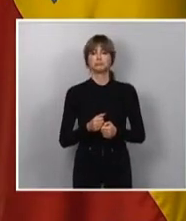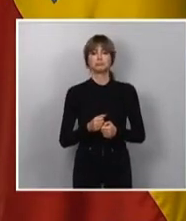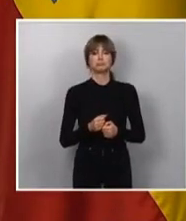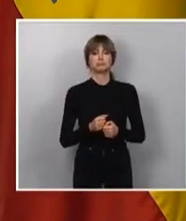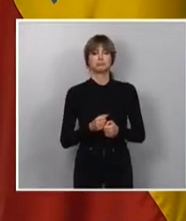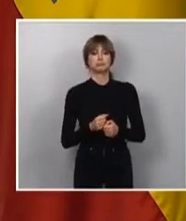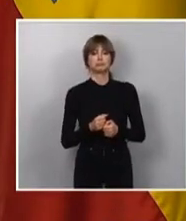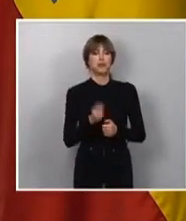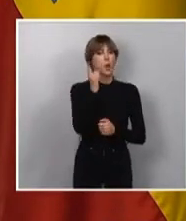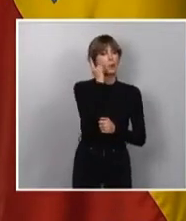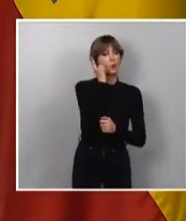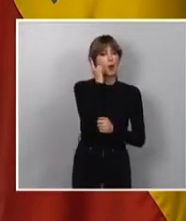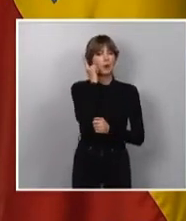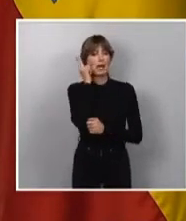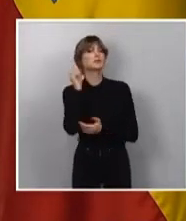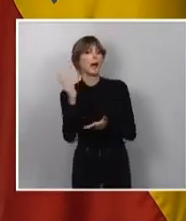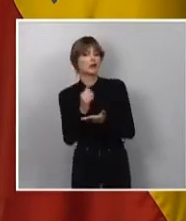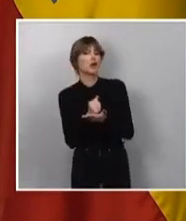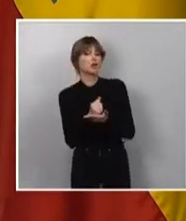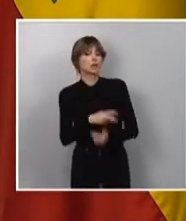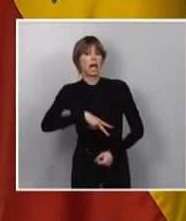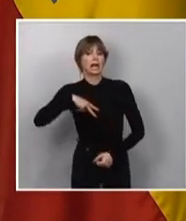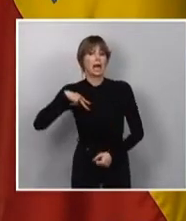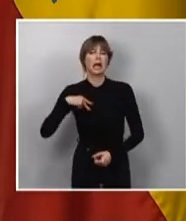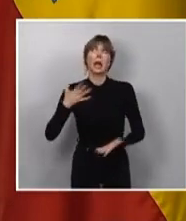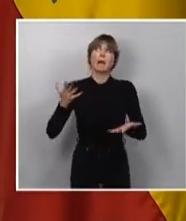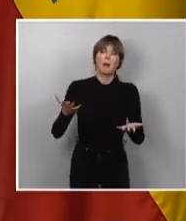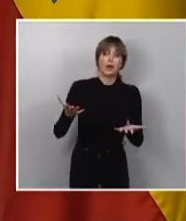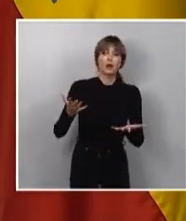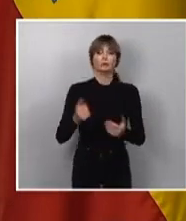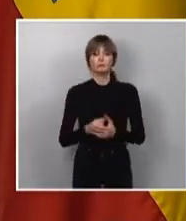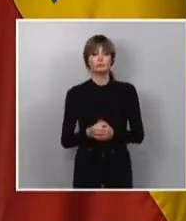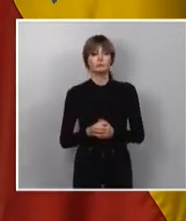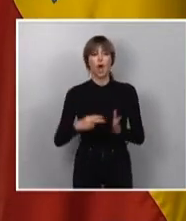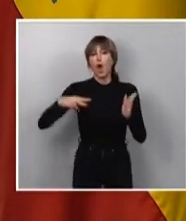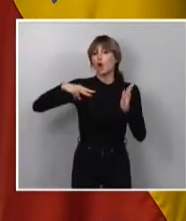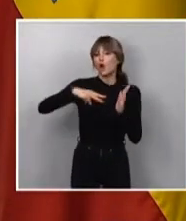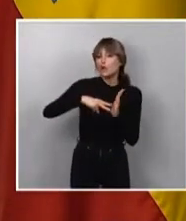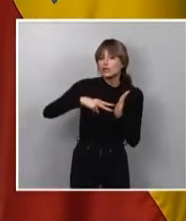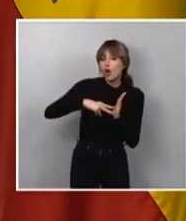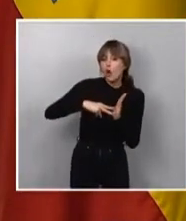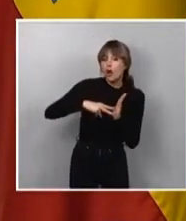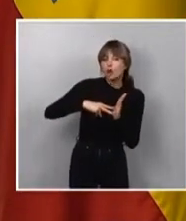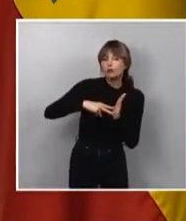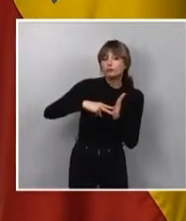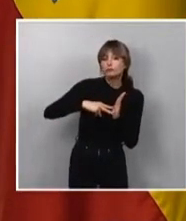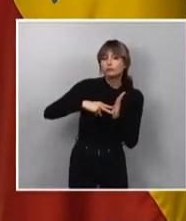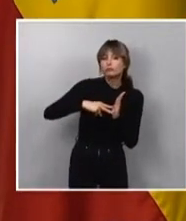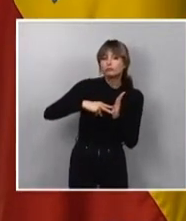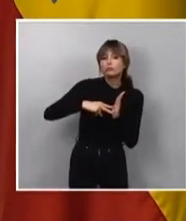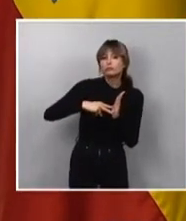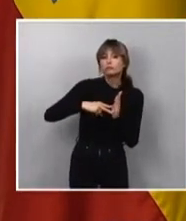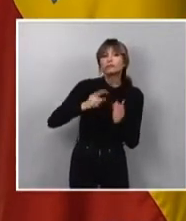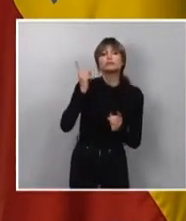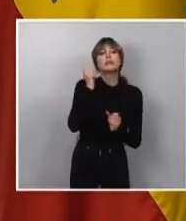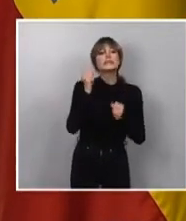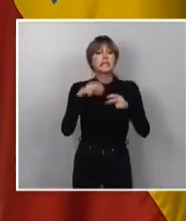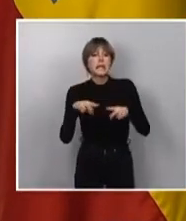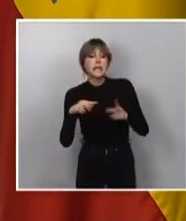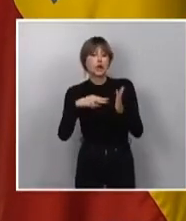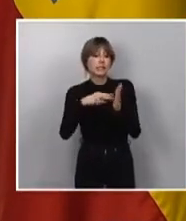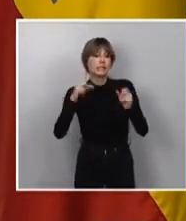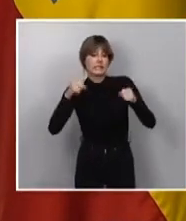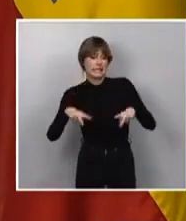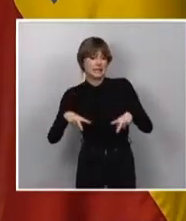tenga cada uno qué han hecho los gobiernos parchear el sistema han ido subiendo las pensiones actuales para comprar votos y